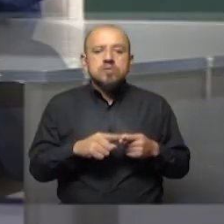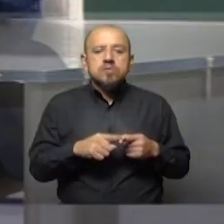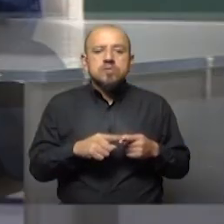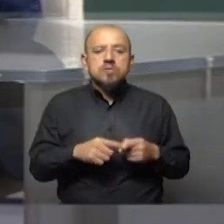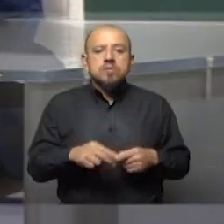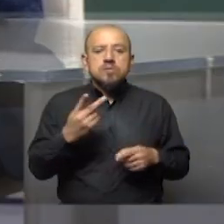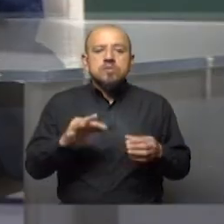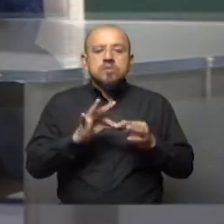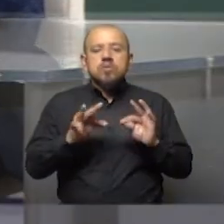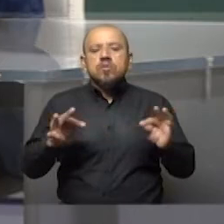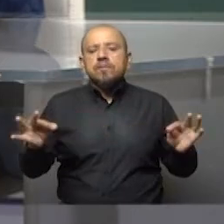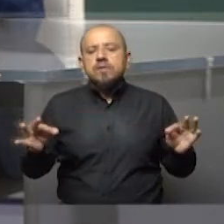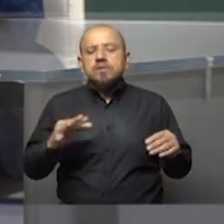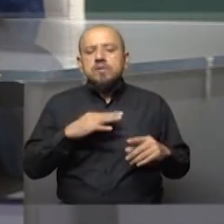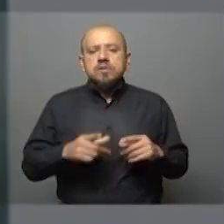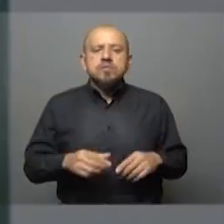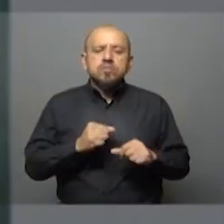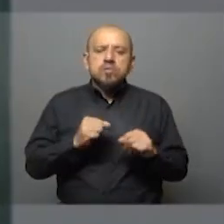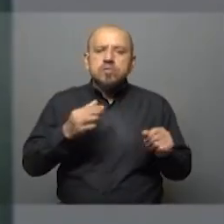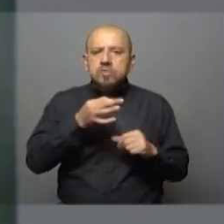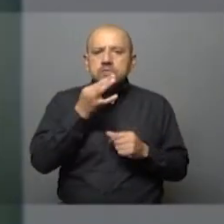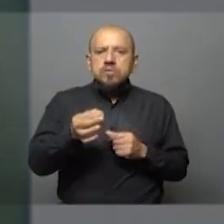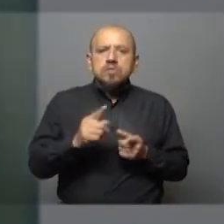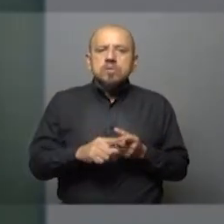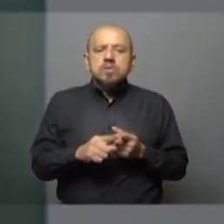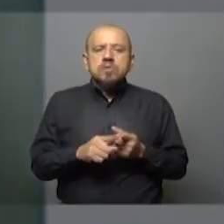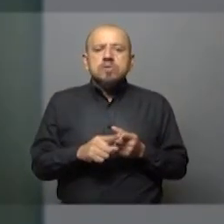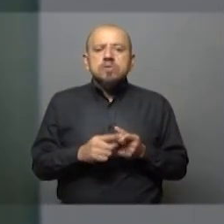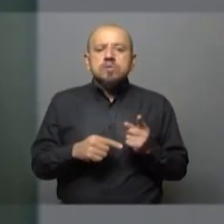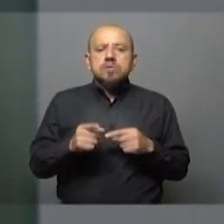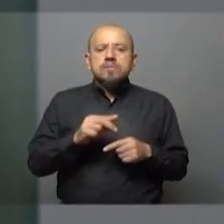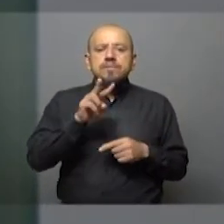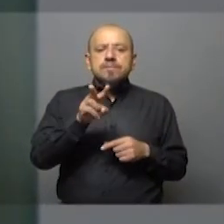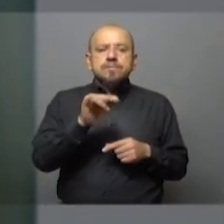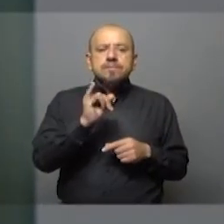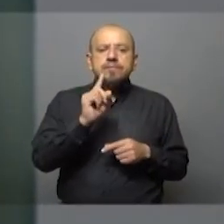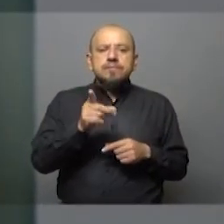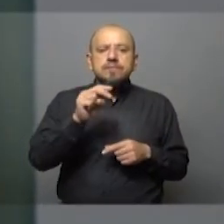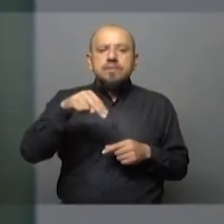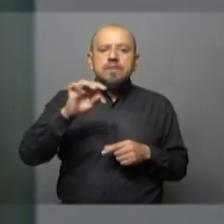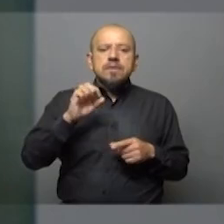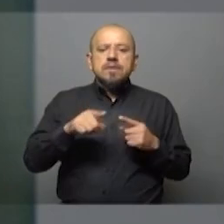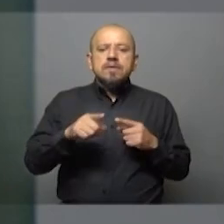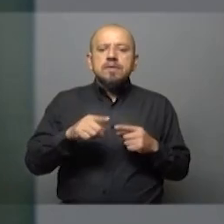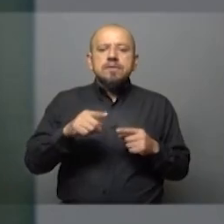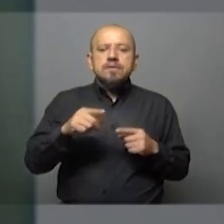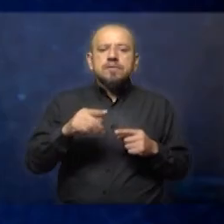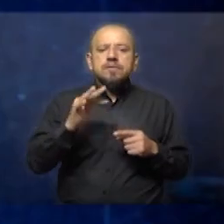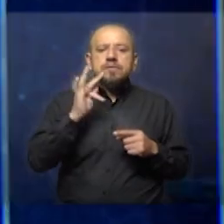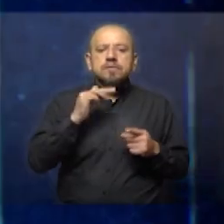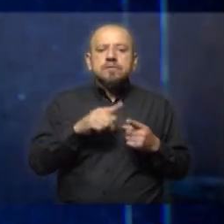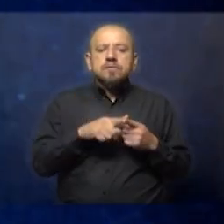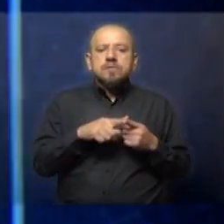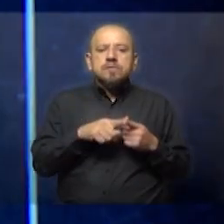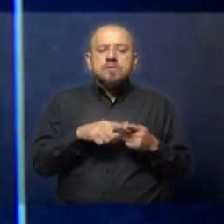en dos frases sana para cerrar hay algo que podríamos decir que pudiéramos decir vigente de este pensamiento sobre el feminismo de Eva Ferreira hoy